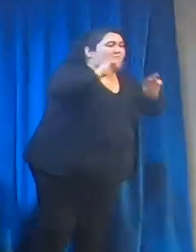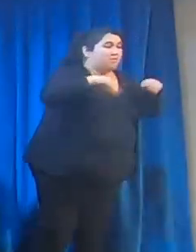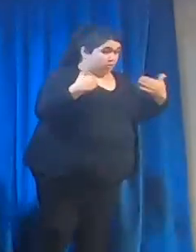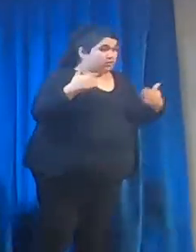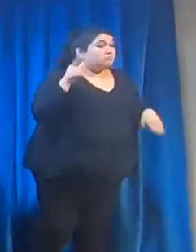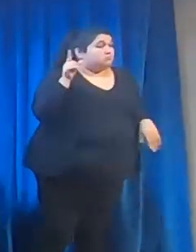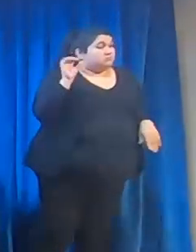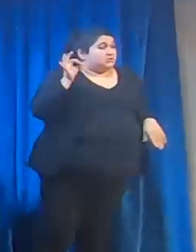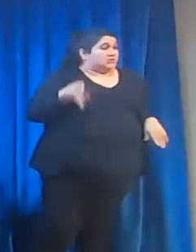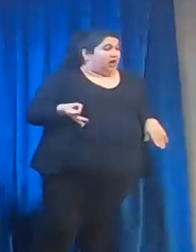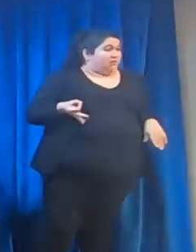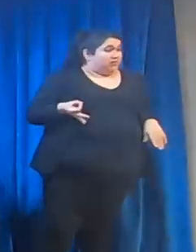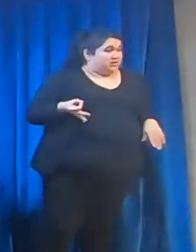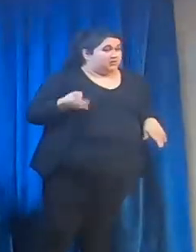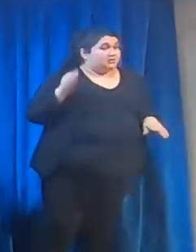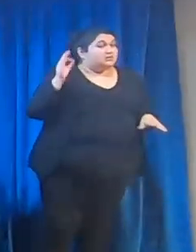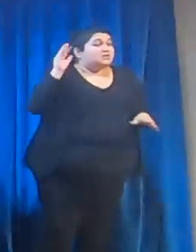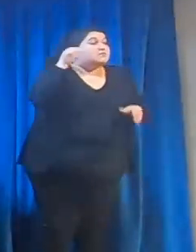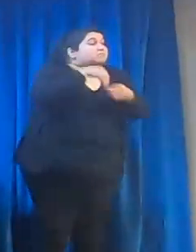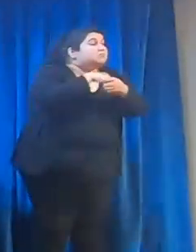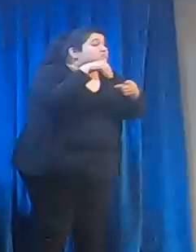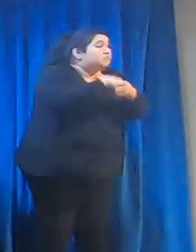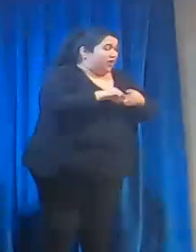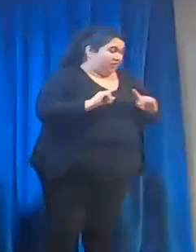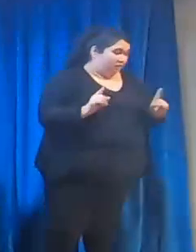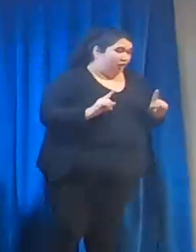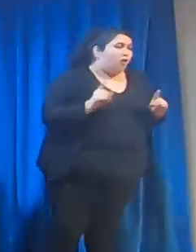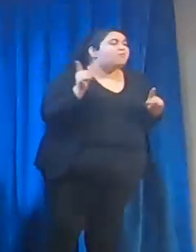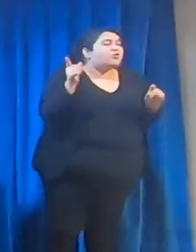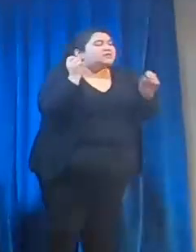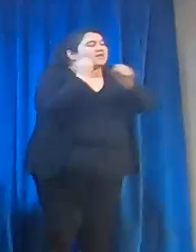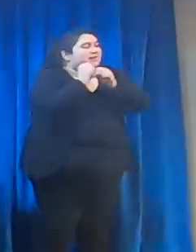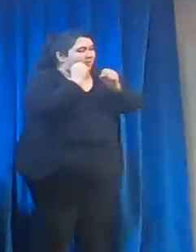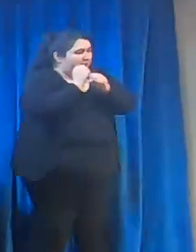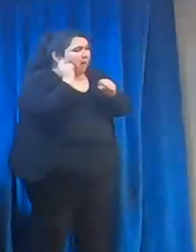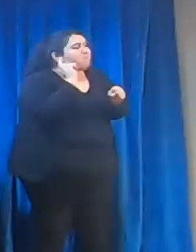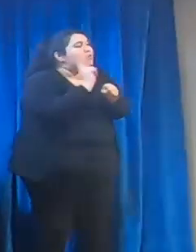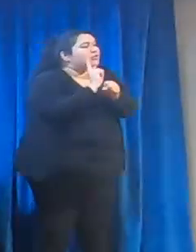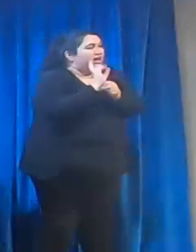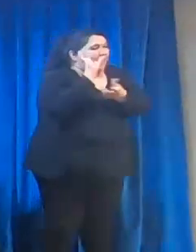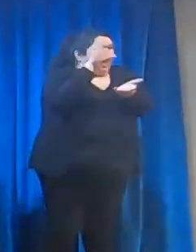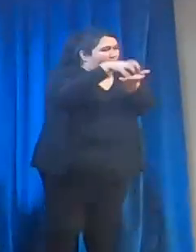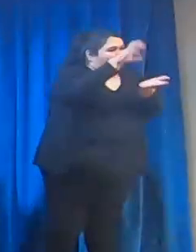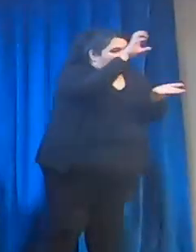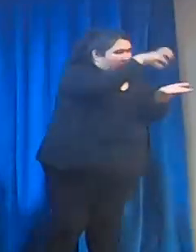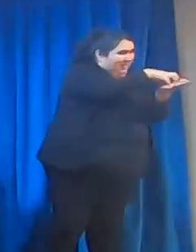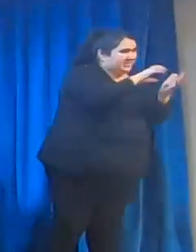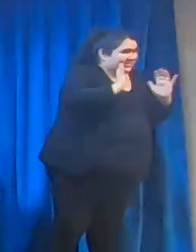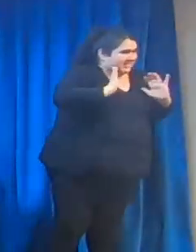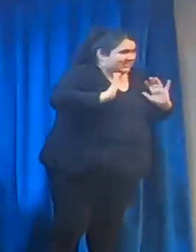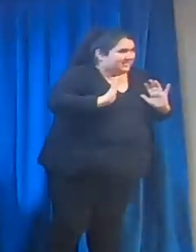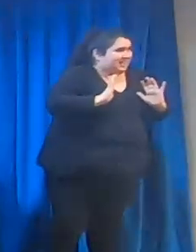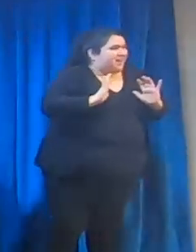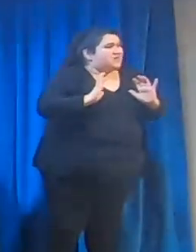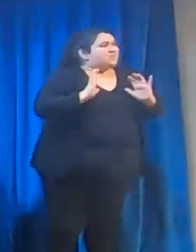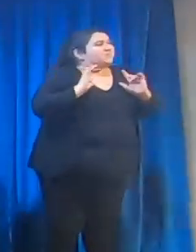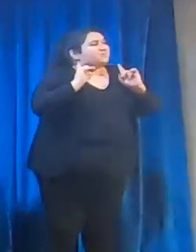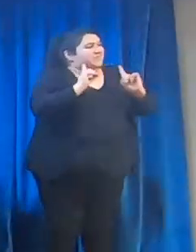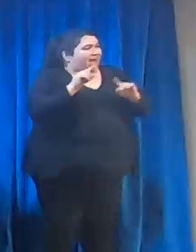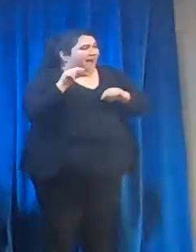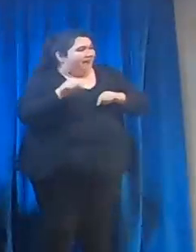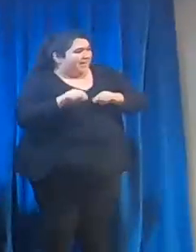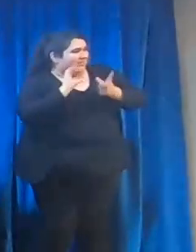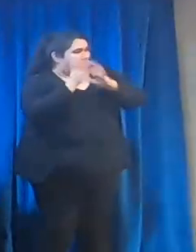Lo puede hacer, no lo hace para el mal. Ella trabaja para proteger empresas y para proteger cuestiones, ¿no?